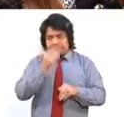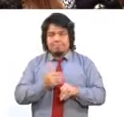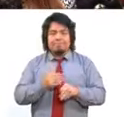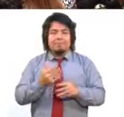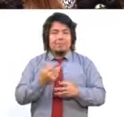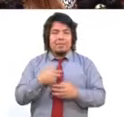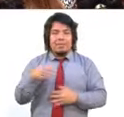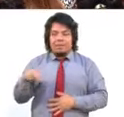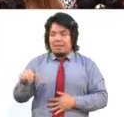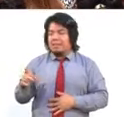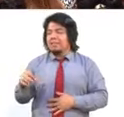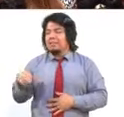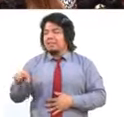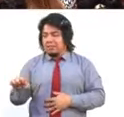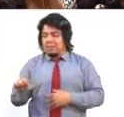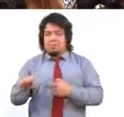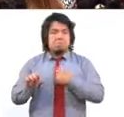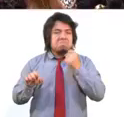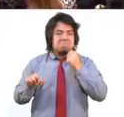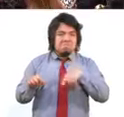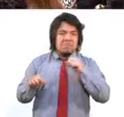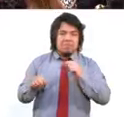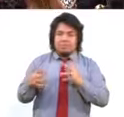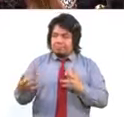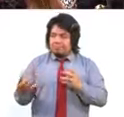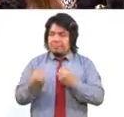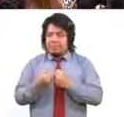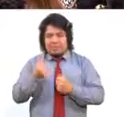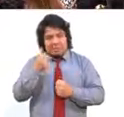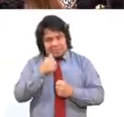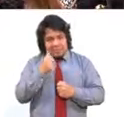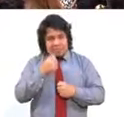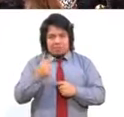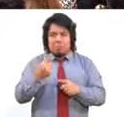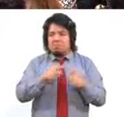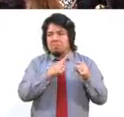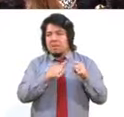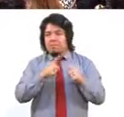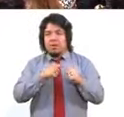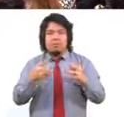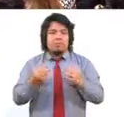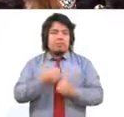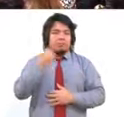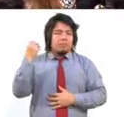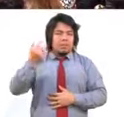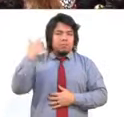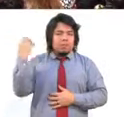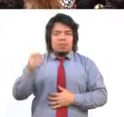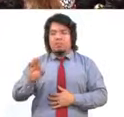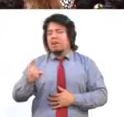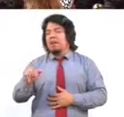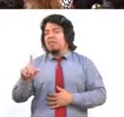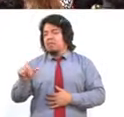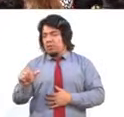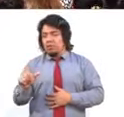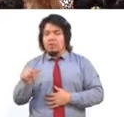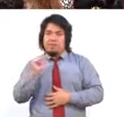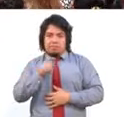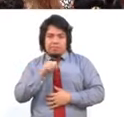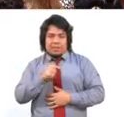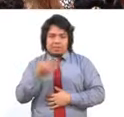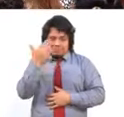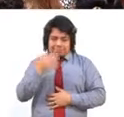doctora Nadine Gassman, también, que hemos coincidido en muchos eventos, Fabiola Alaniz, también doctora,